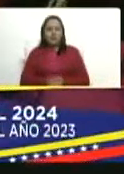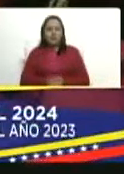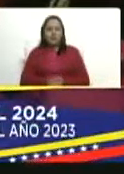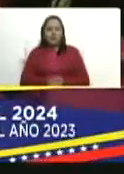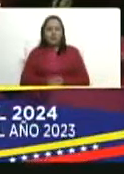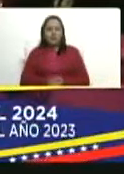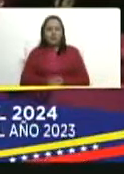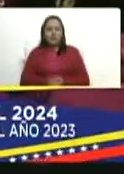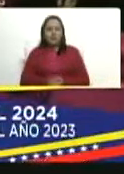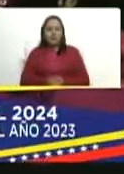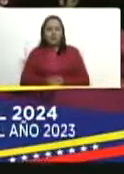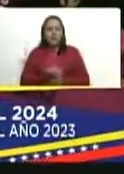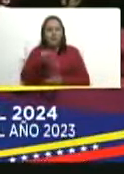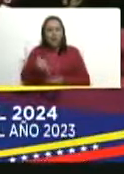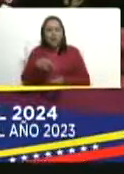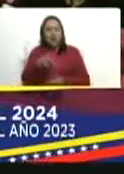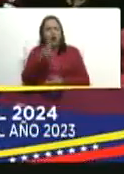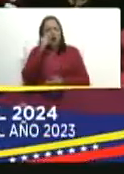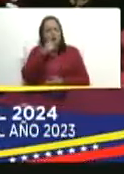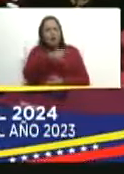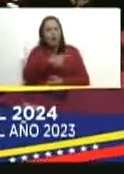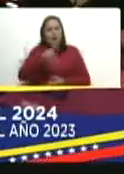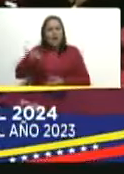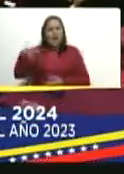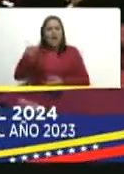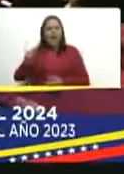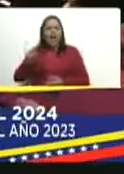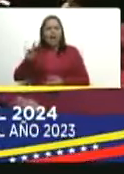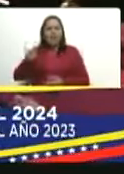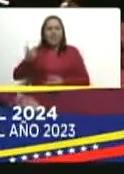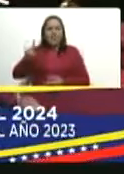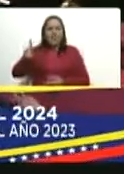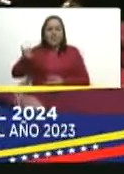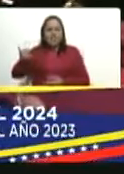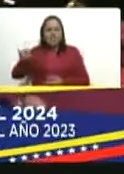Doctor Edgar Gavidia, además, es presidente de la Sala de Casación Social.